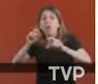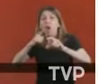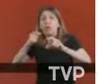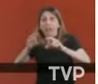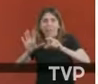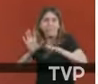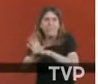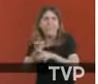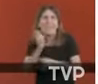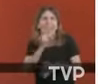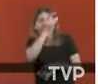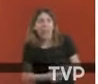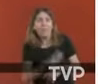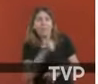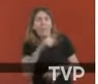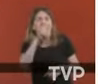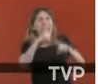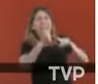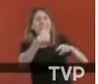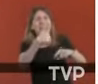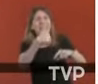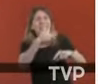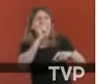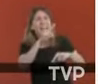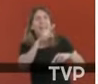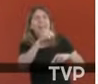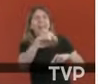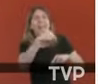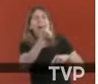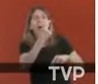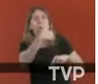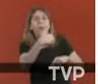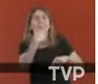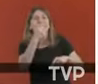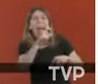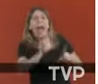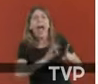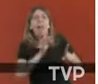señor Alexander Nahum Sack en